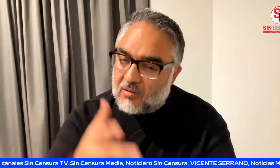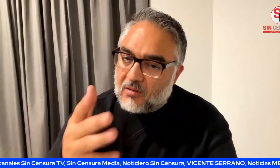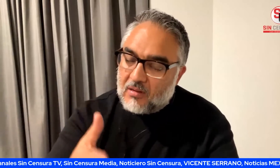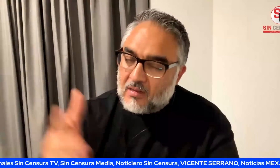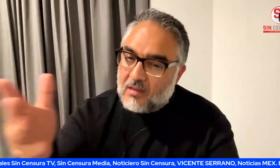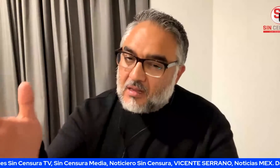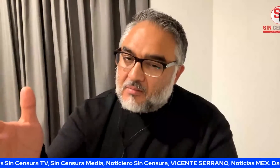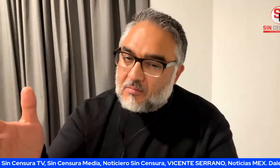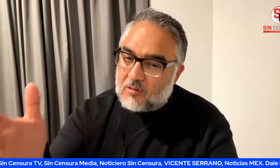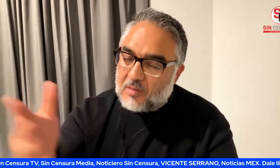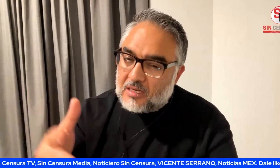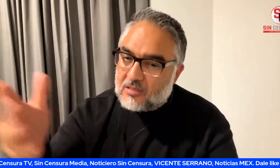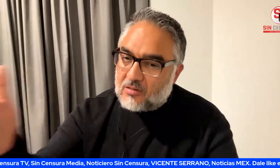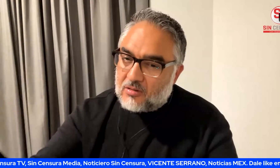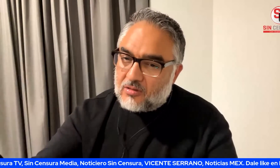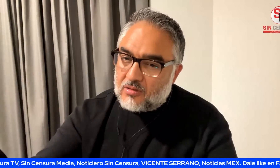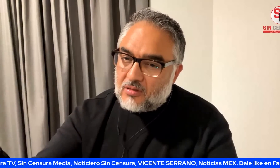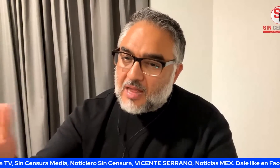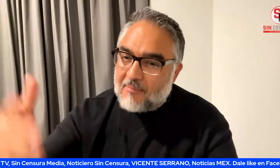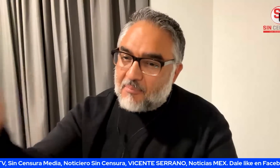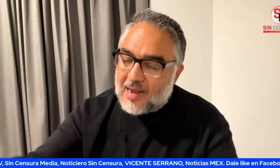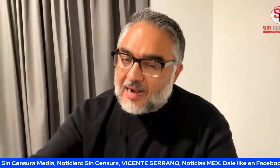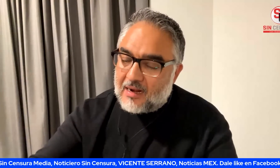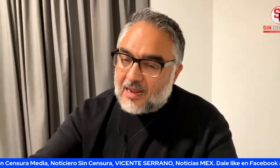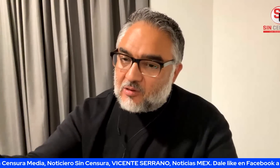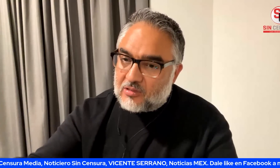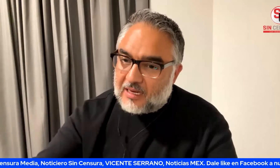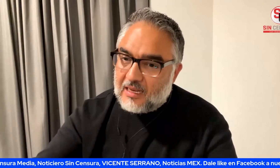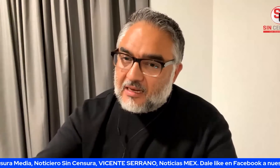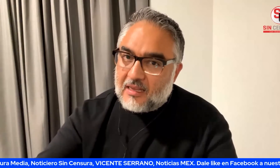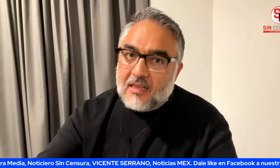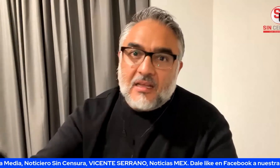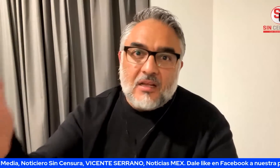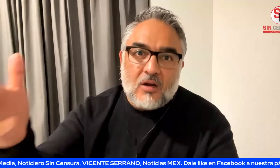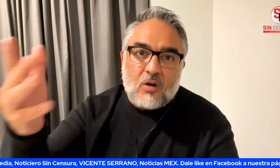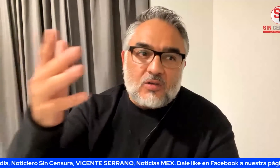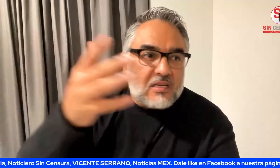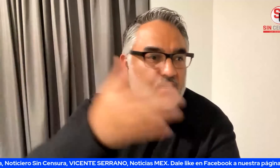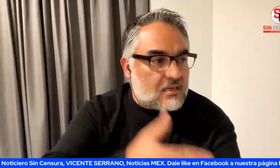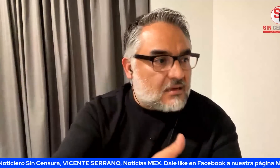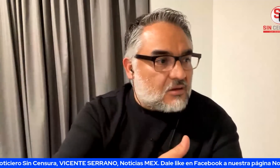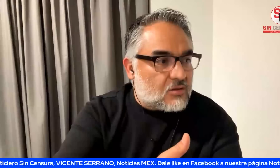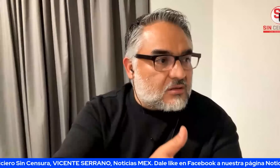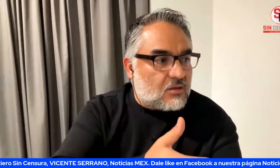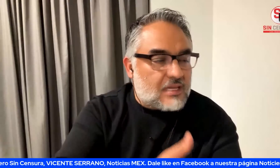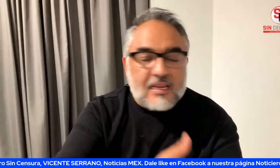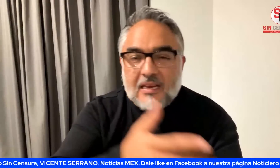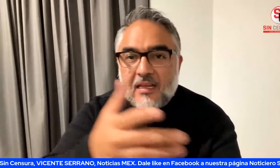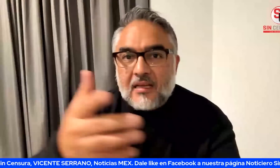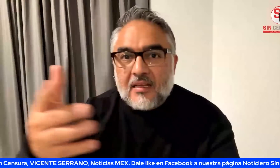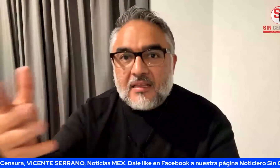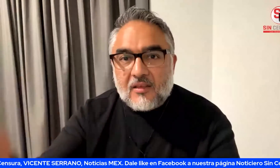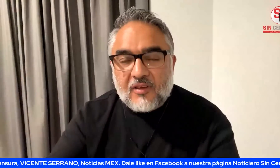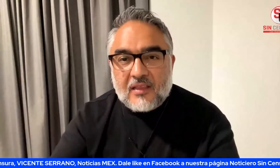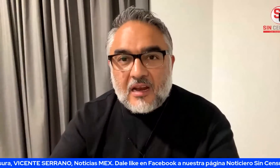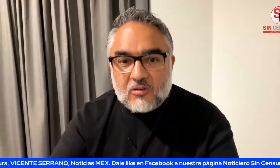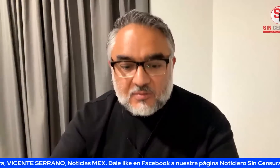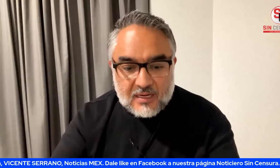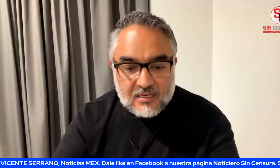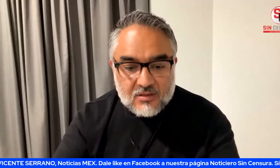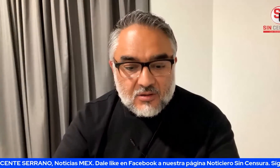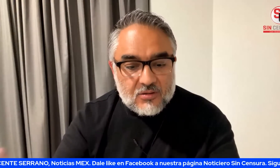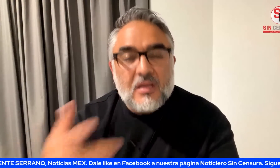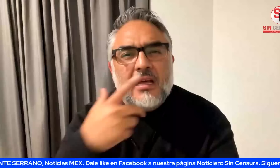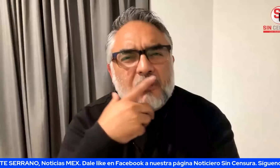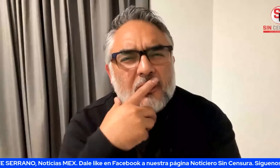defiende, bueno, los ministros amparan a los del INE, los del INE defienden a